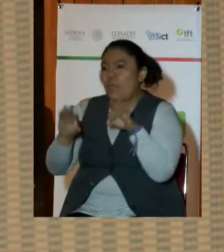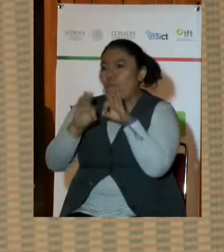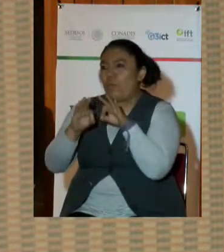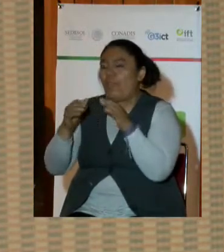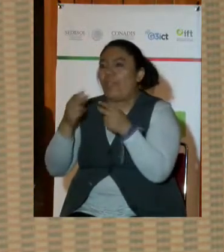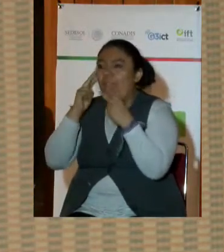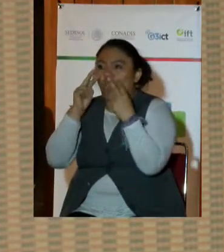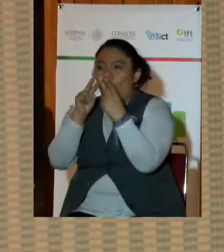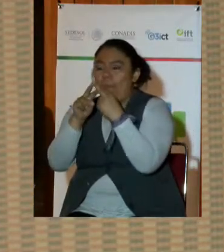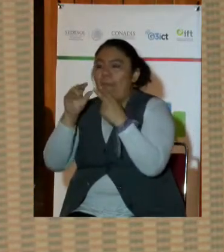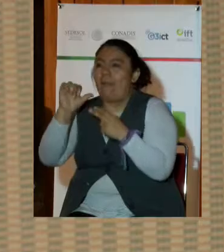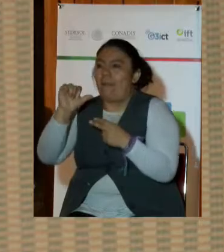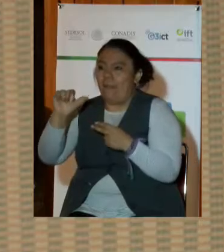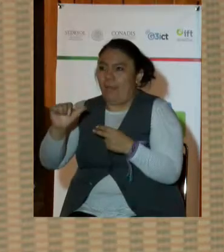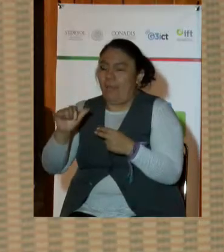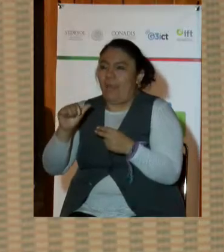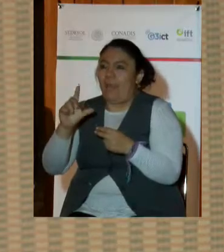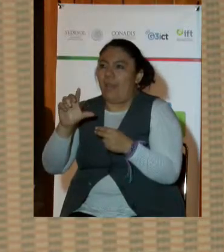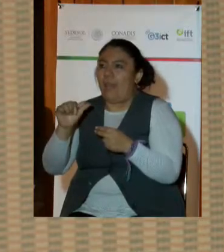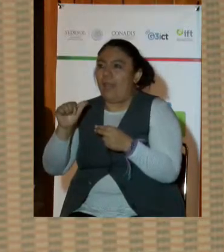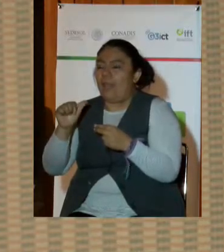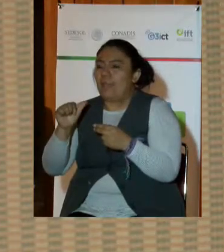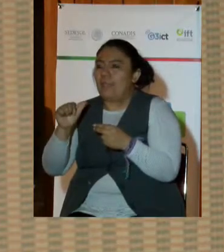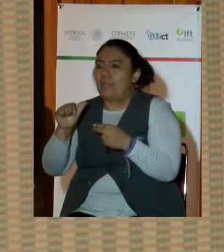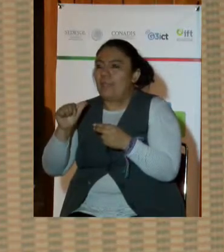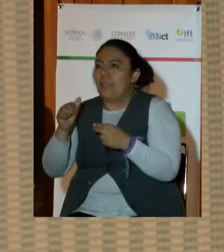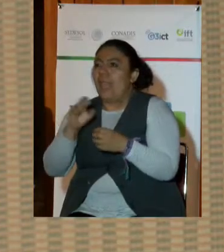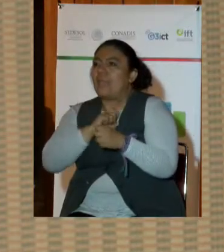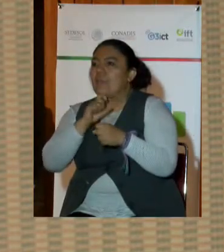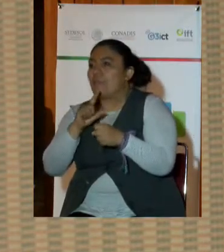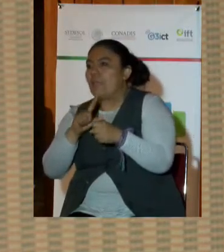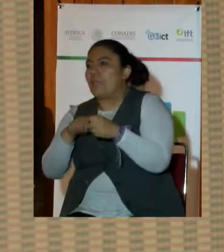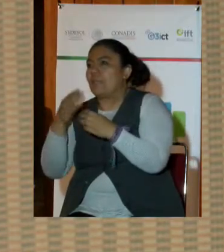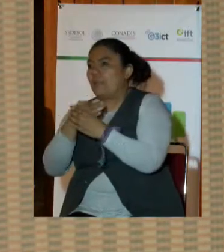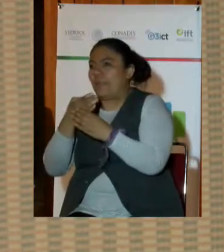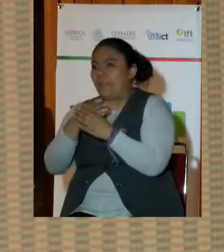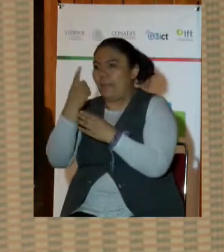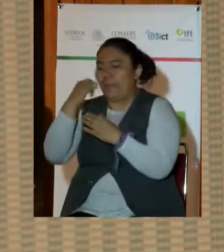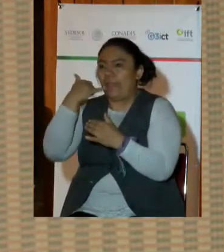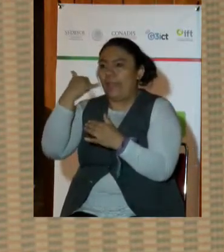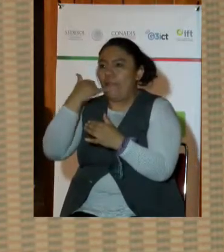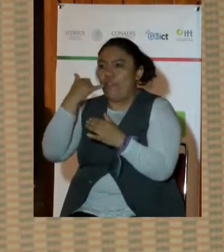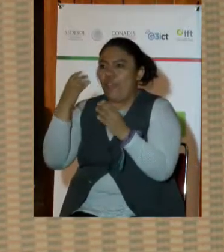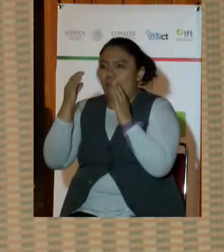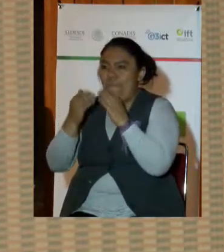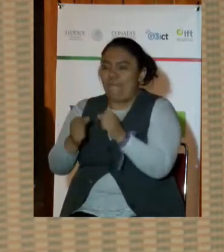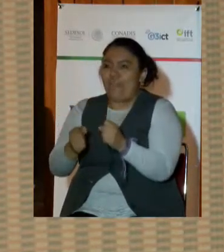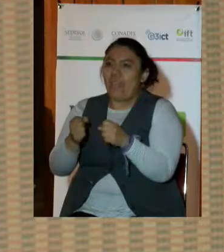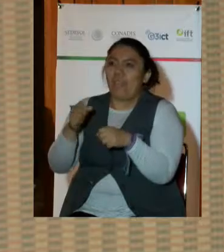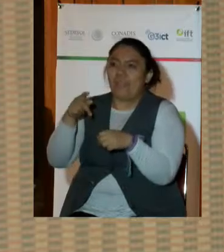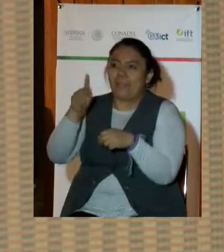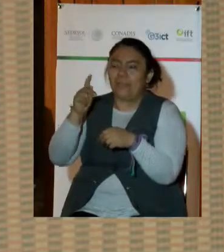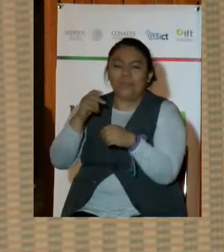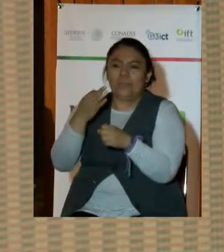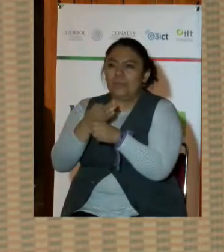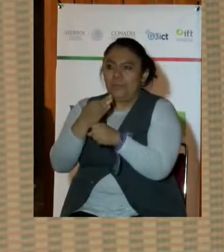aprovechando que está aquí la comisionada Estavillo y que está en ciernes por resolverse esos lineamientos. Digo, la comisionada